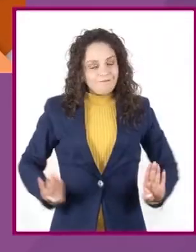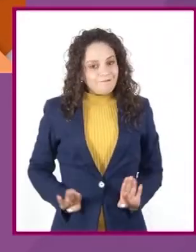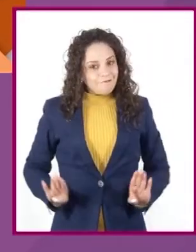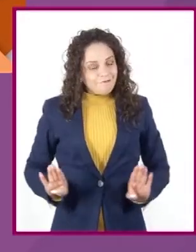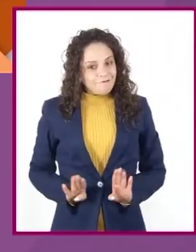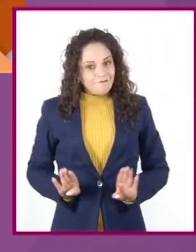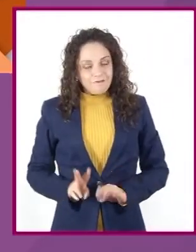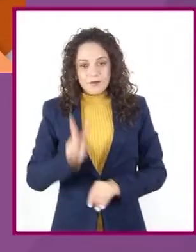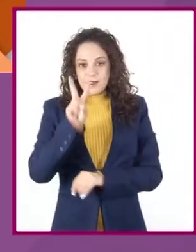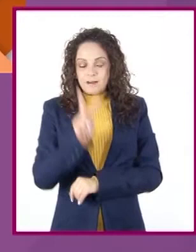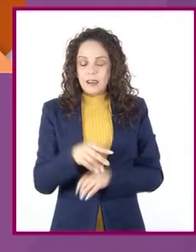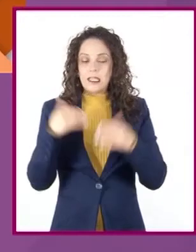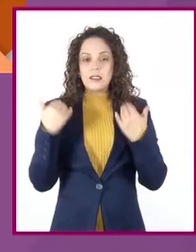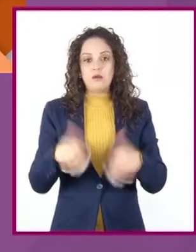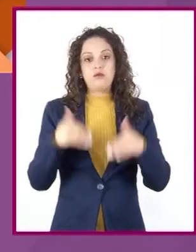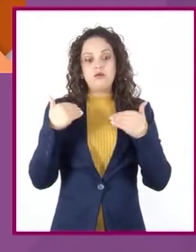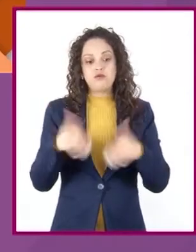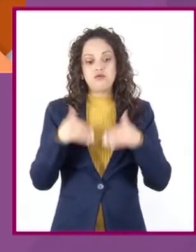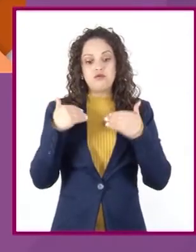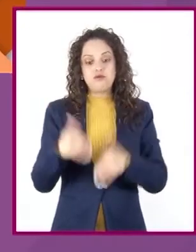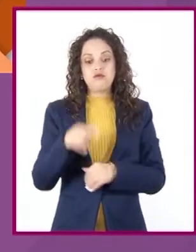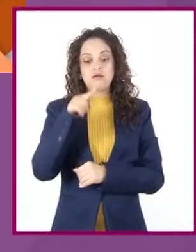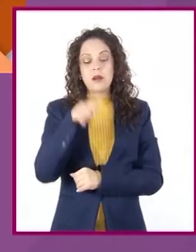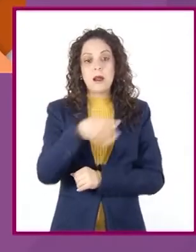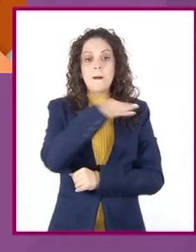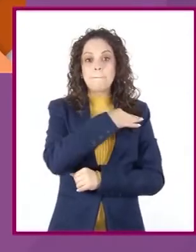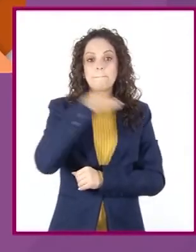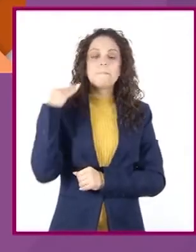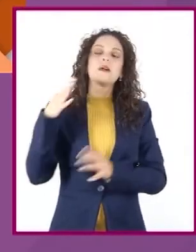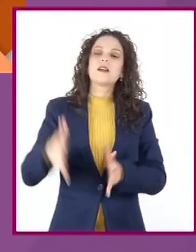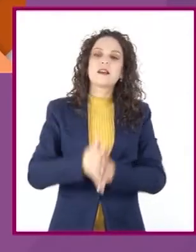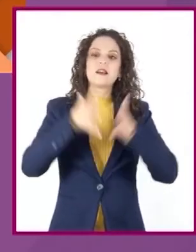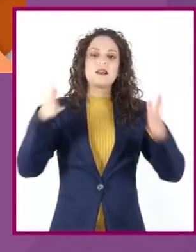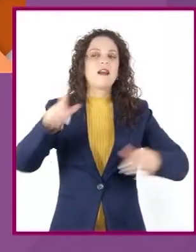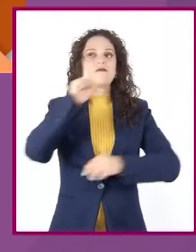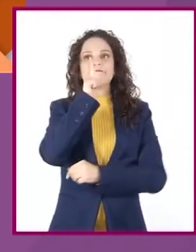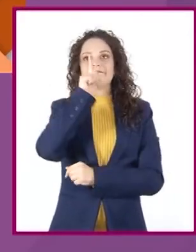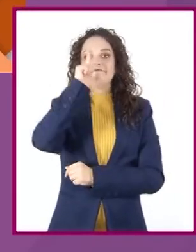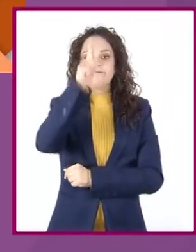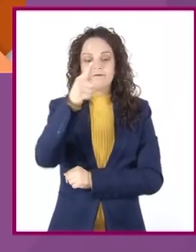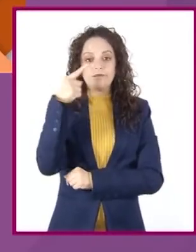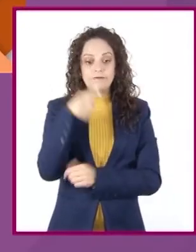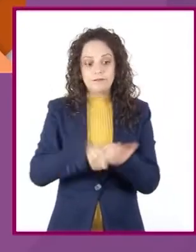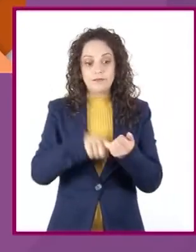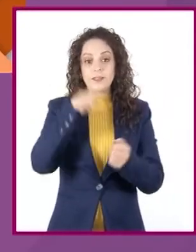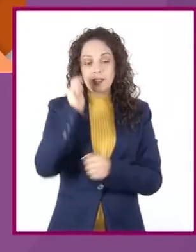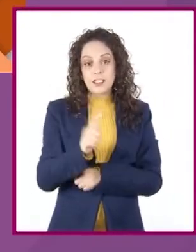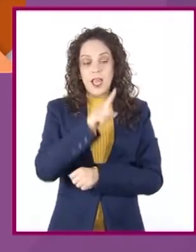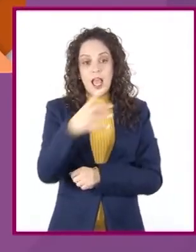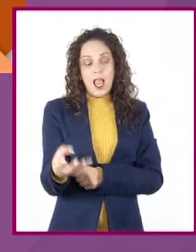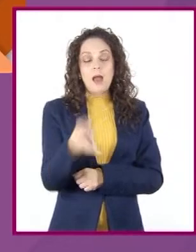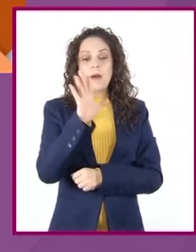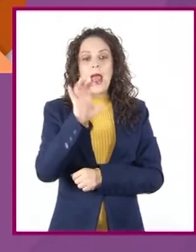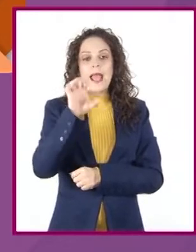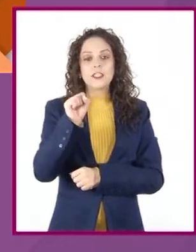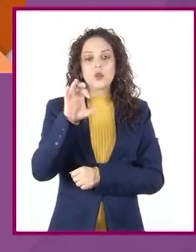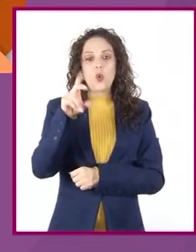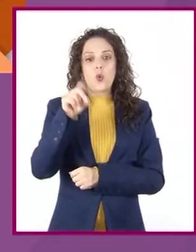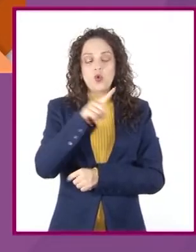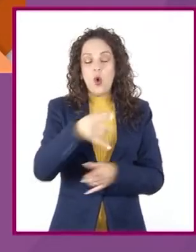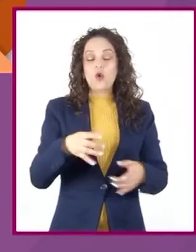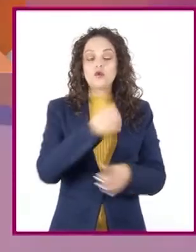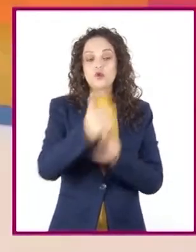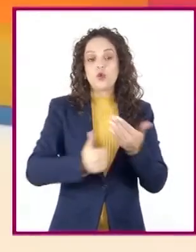grandeza de un sacrificio, Donají, alma grande, es la heráldica del escudo de la ciudad de Oaxaca hoy en